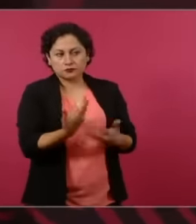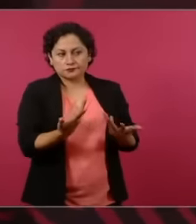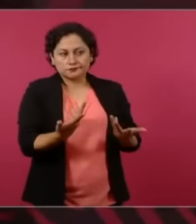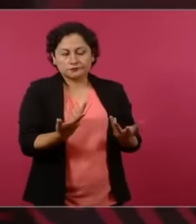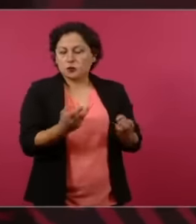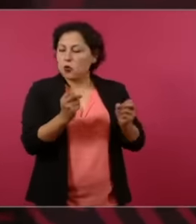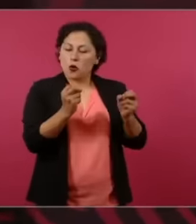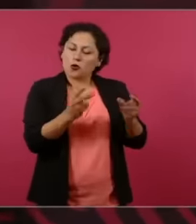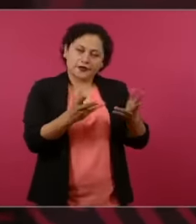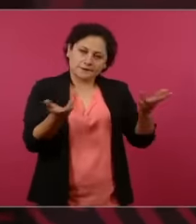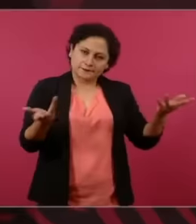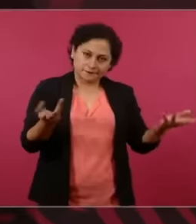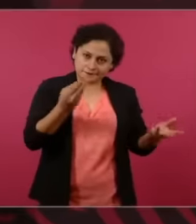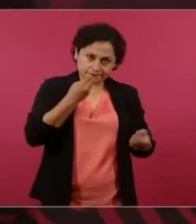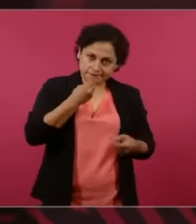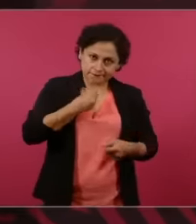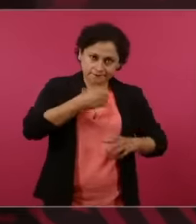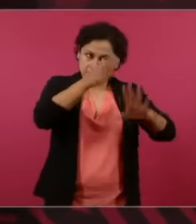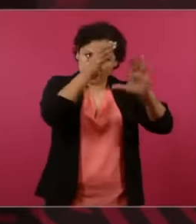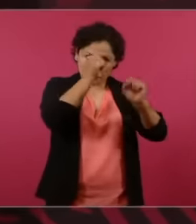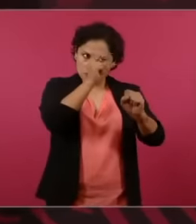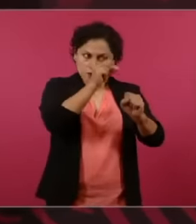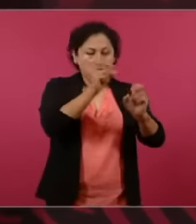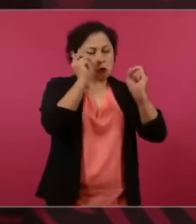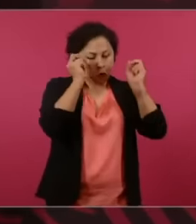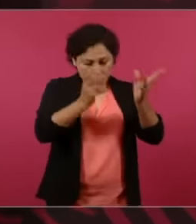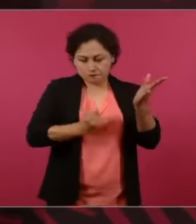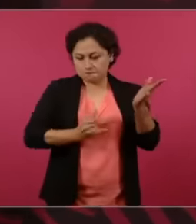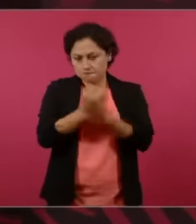vámonos, no perdamos tiempo.